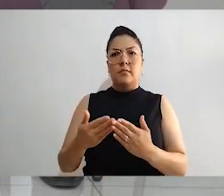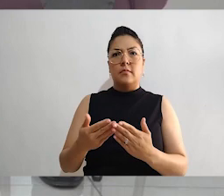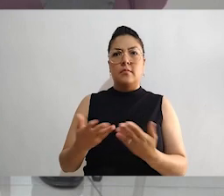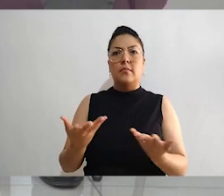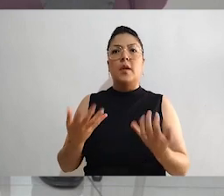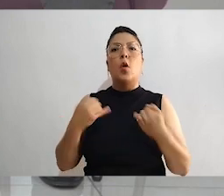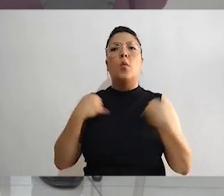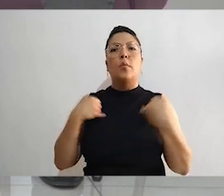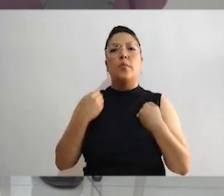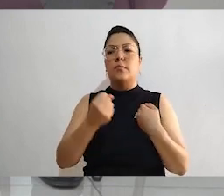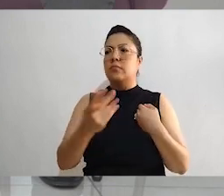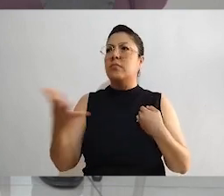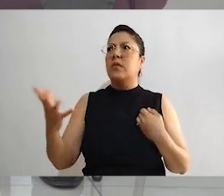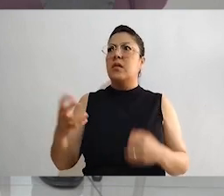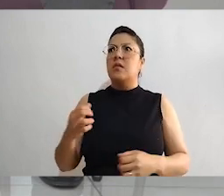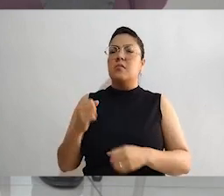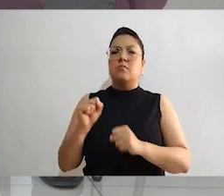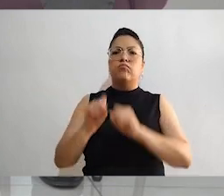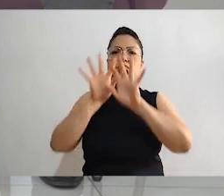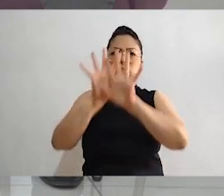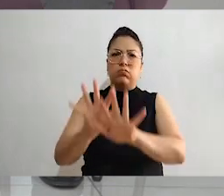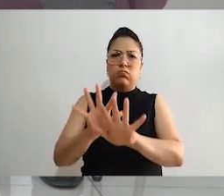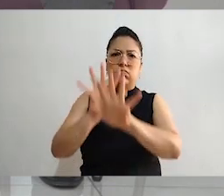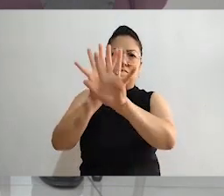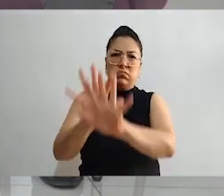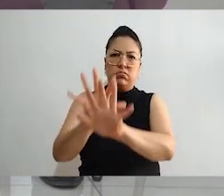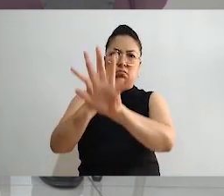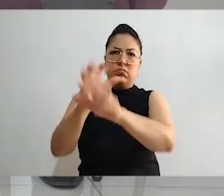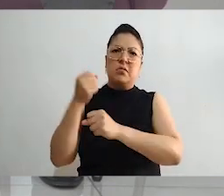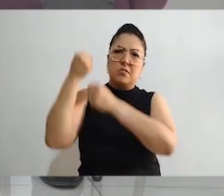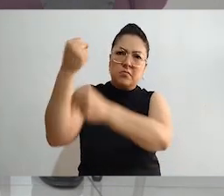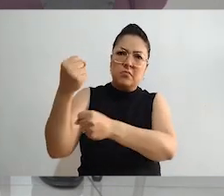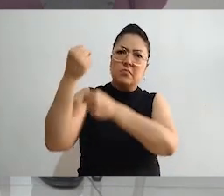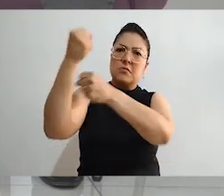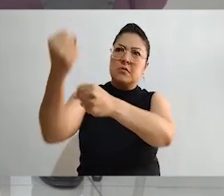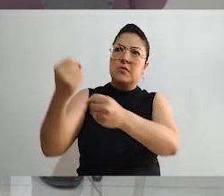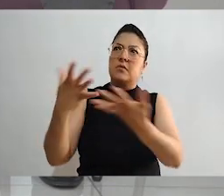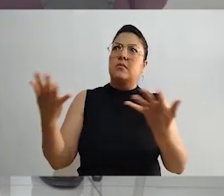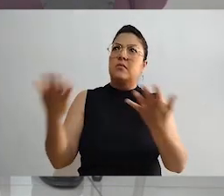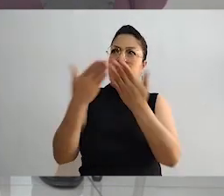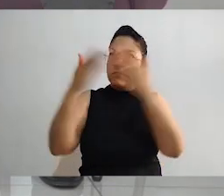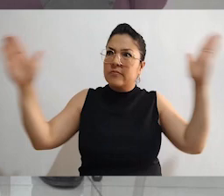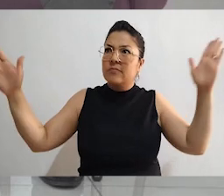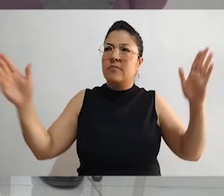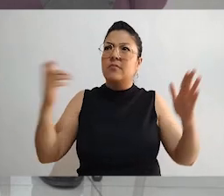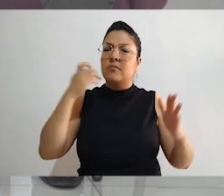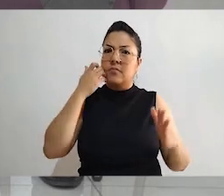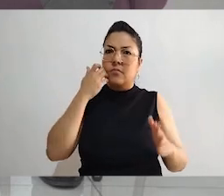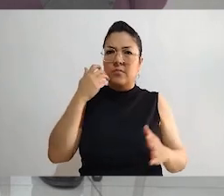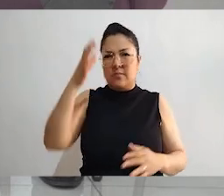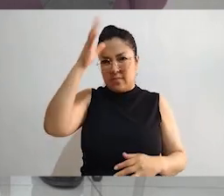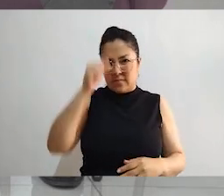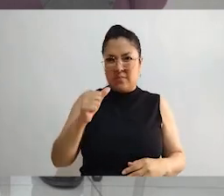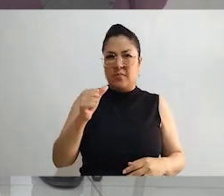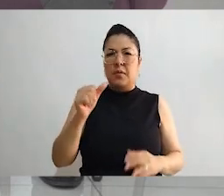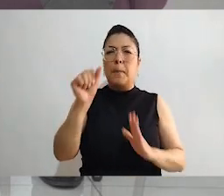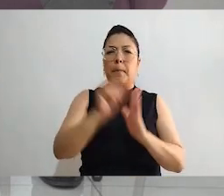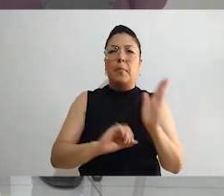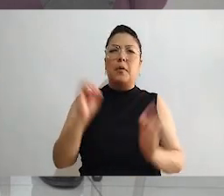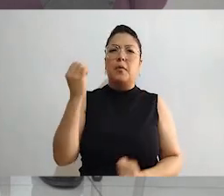pedir espacios, apertura del régimen político de aquel entonces. La matanza de Tlatelolco del 2 de octubre,